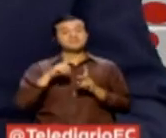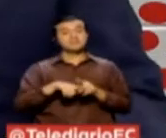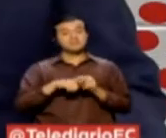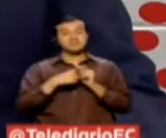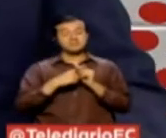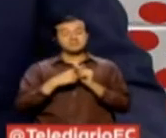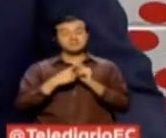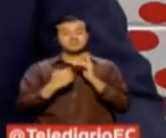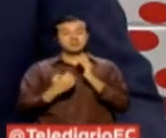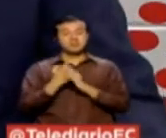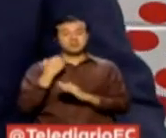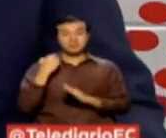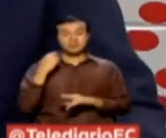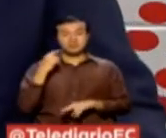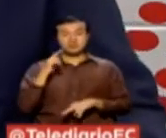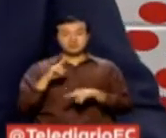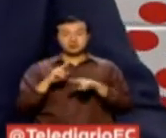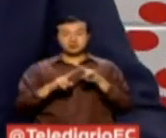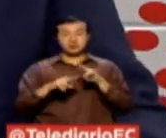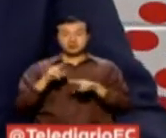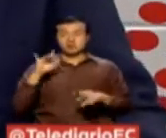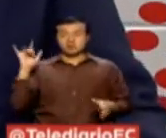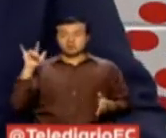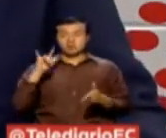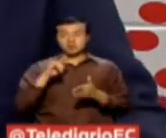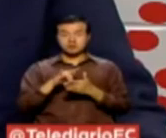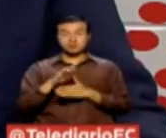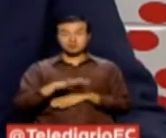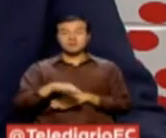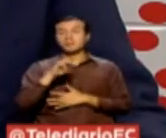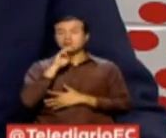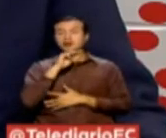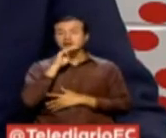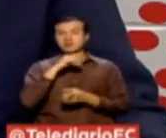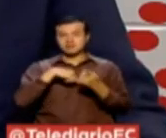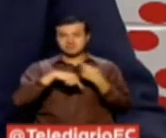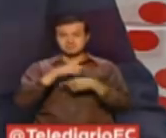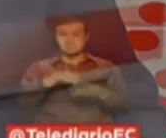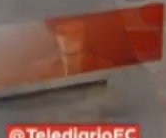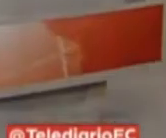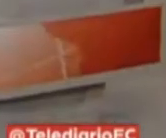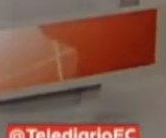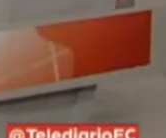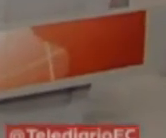del inicio de las obras del nuevo terminal aéreo Eloy Alfaro de Manta. Ya volvemos.